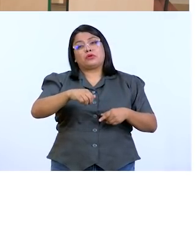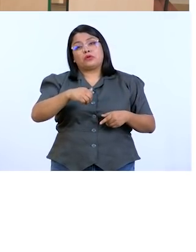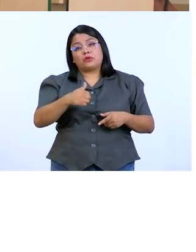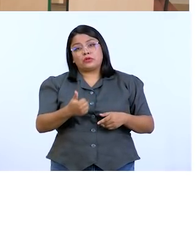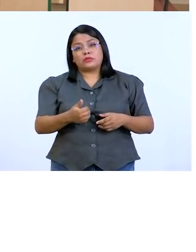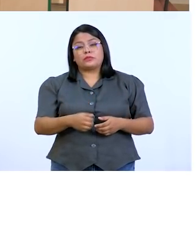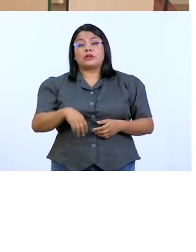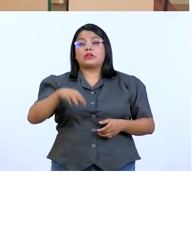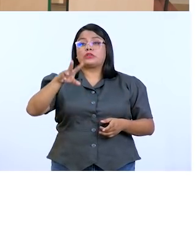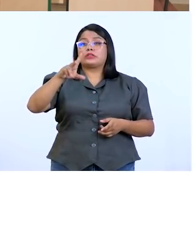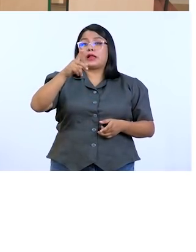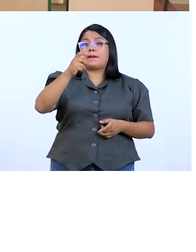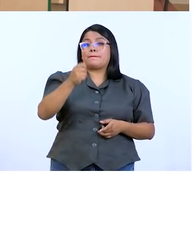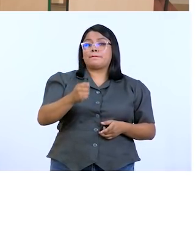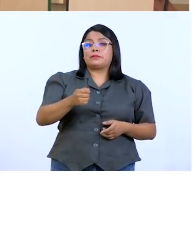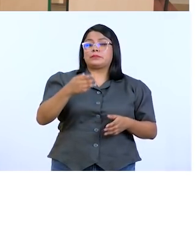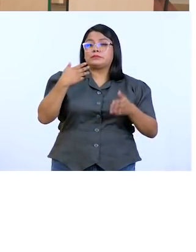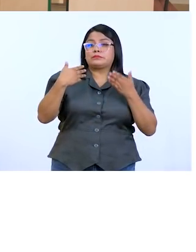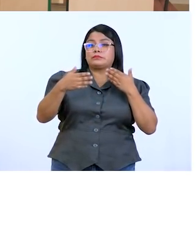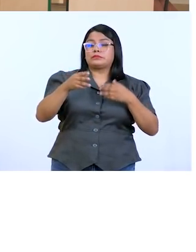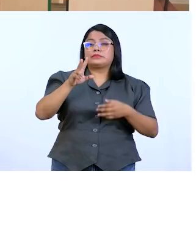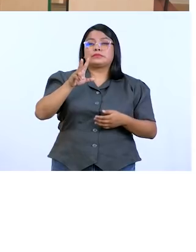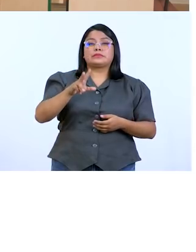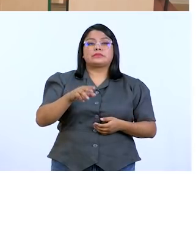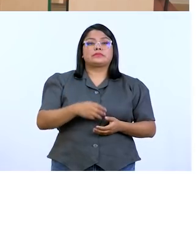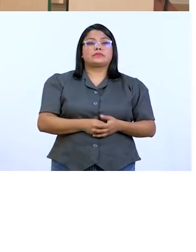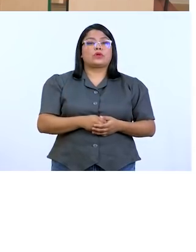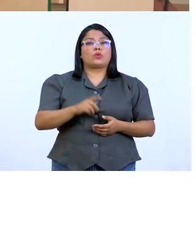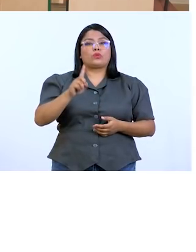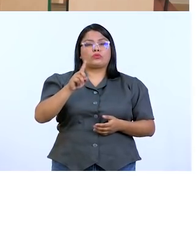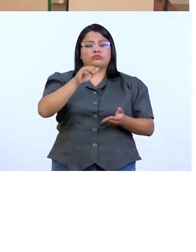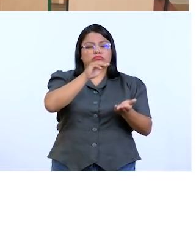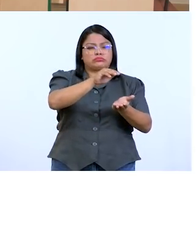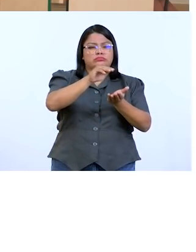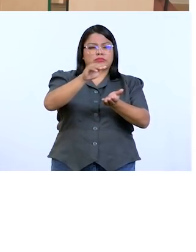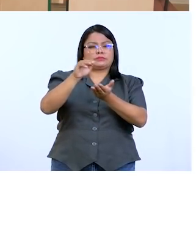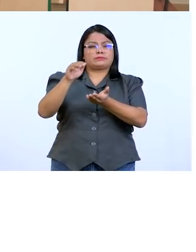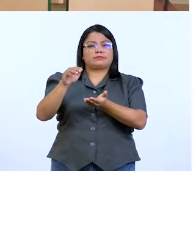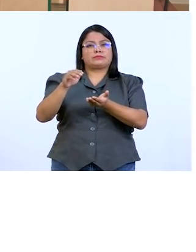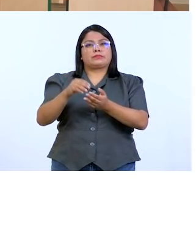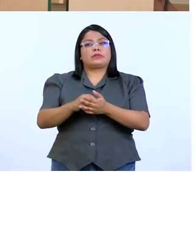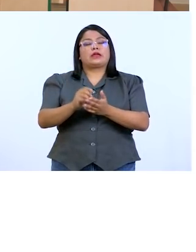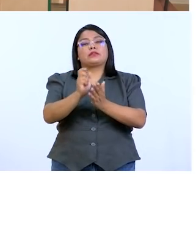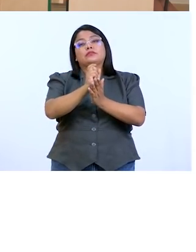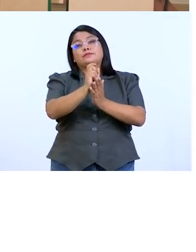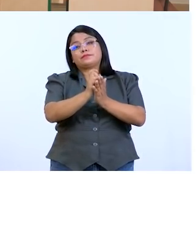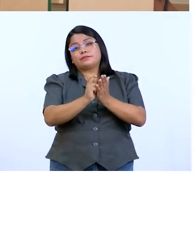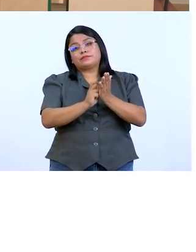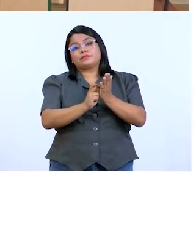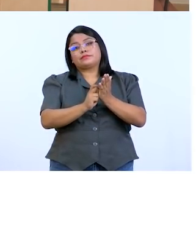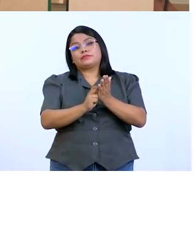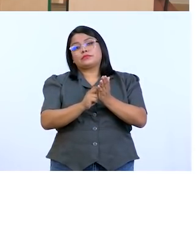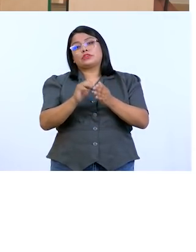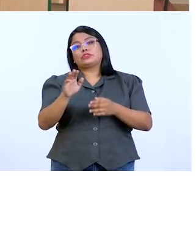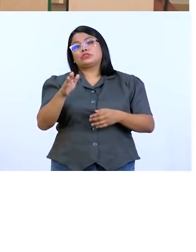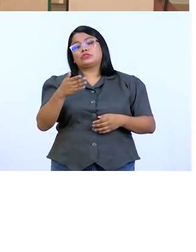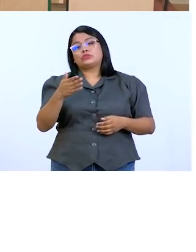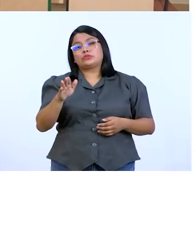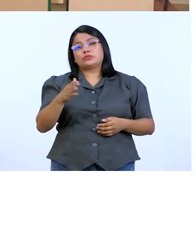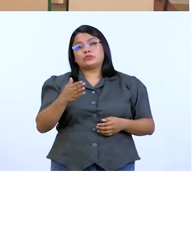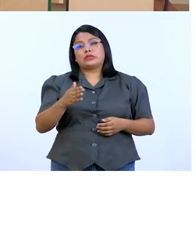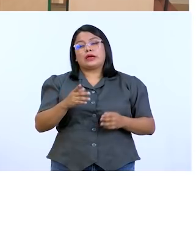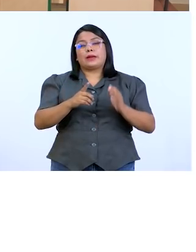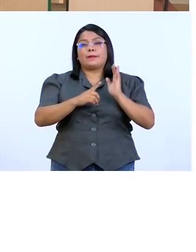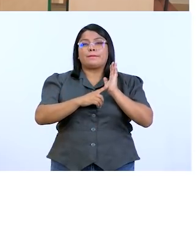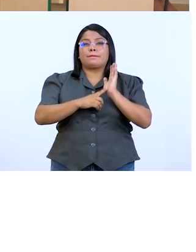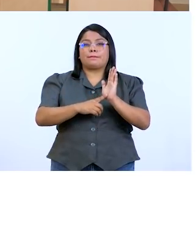otras. En el primer trimestre se definen 3, una por unidad, las cuales serán escritas. Se